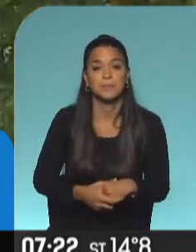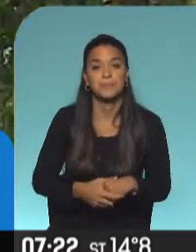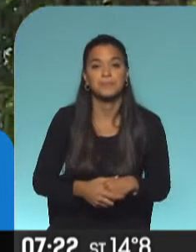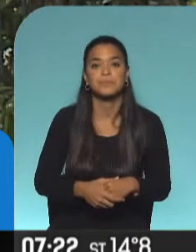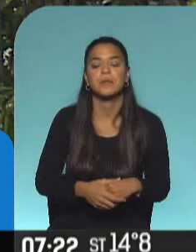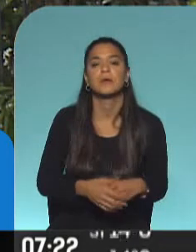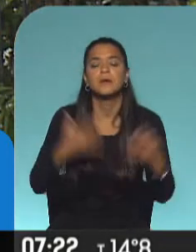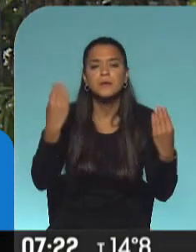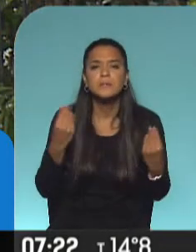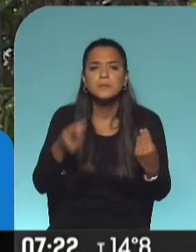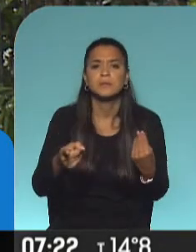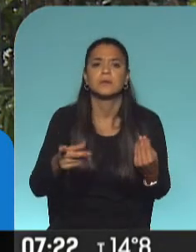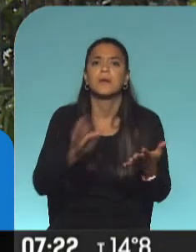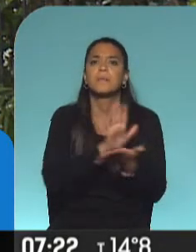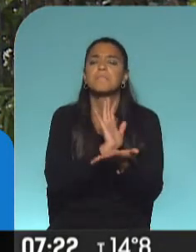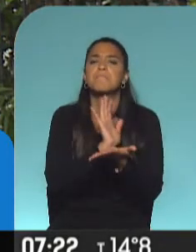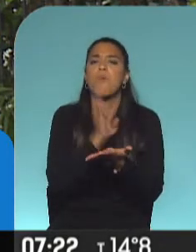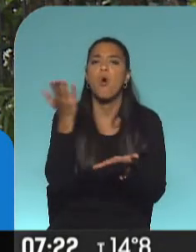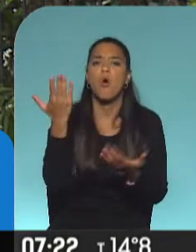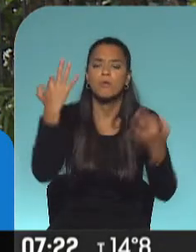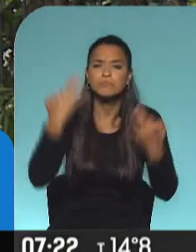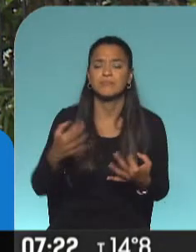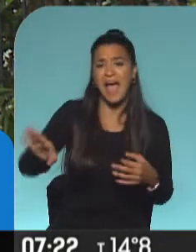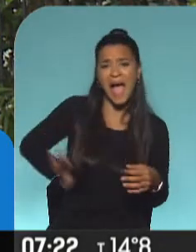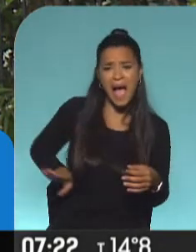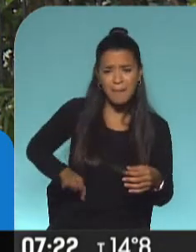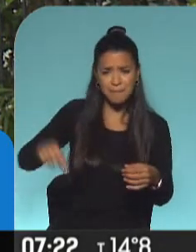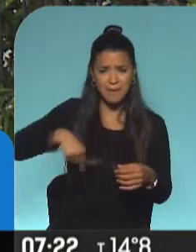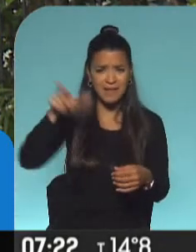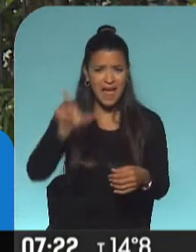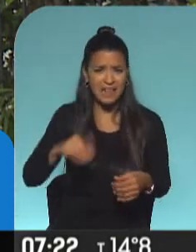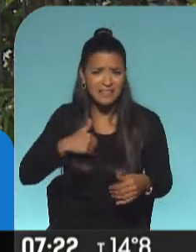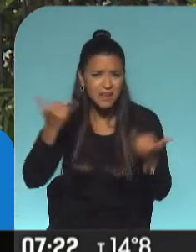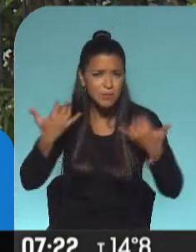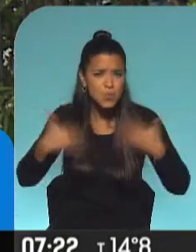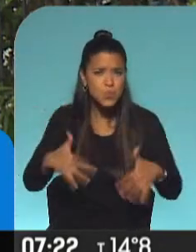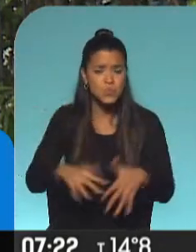limpiar la mancha en la bandera que significa el hambre de nuestros chicos